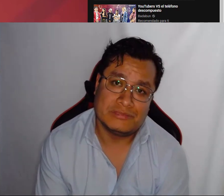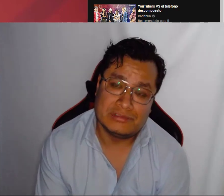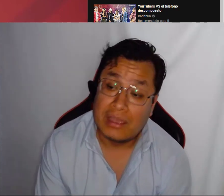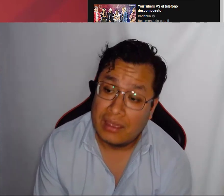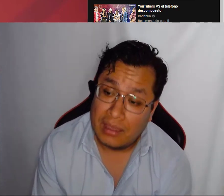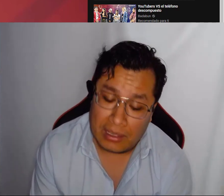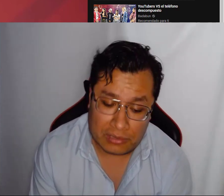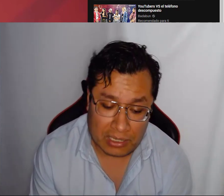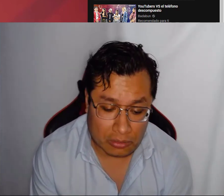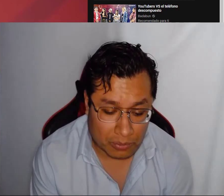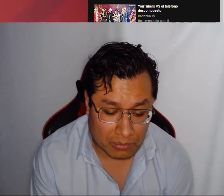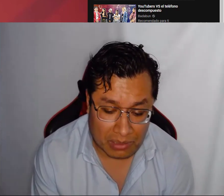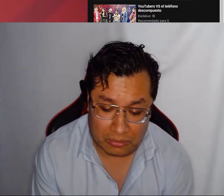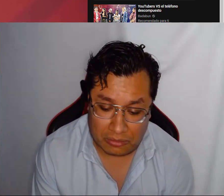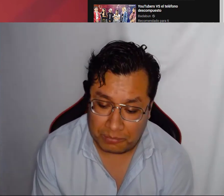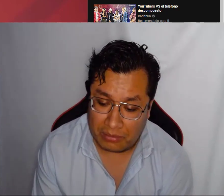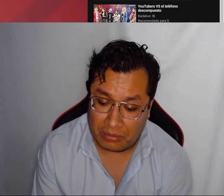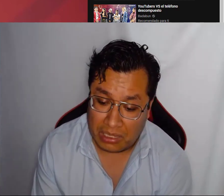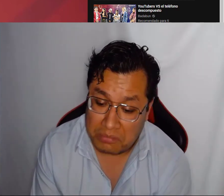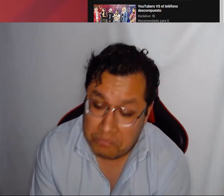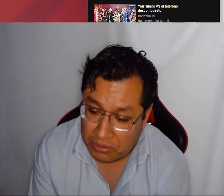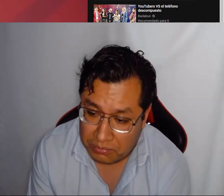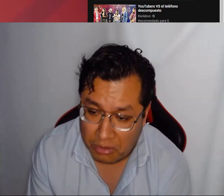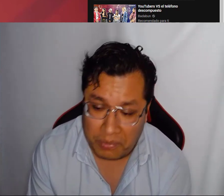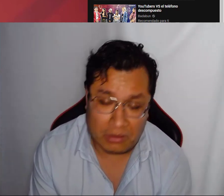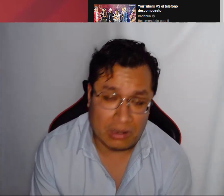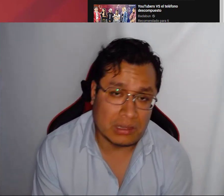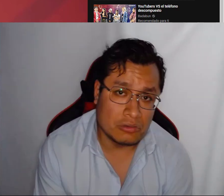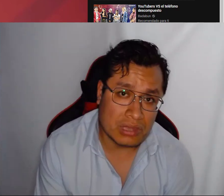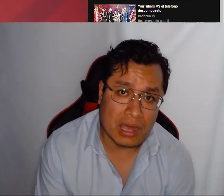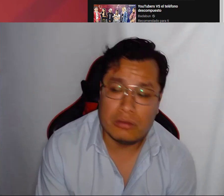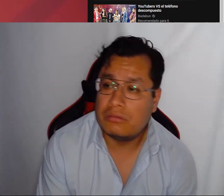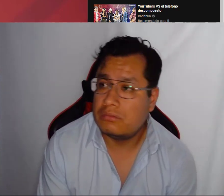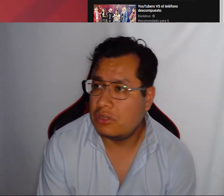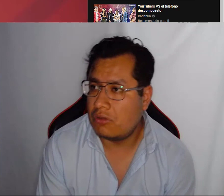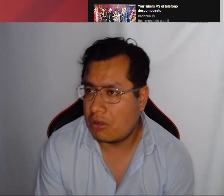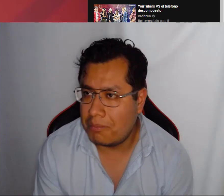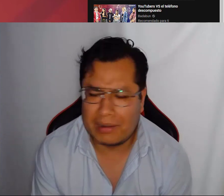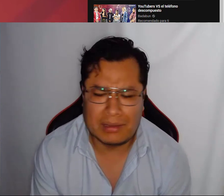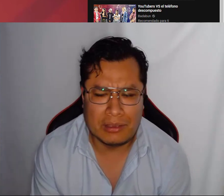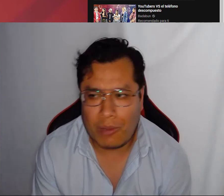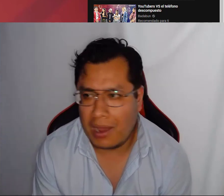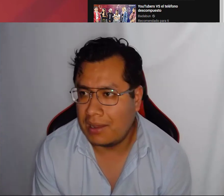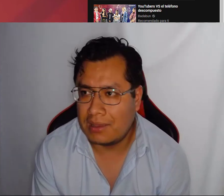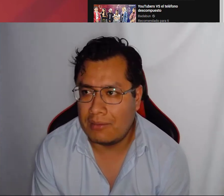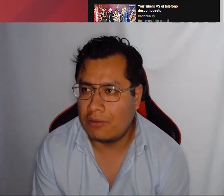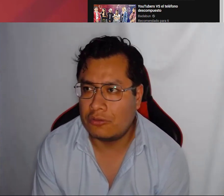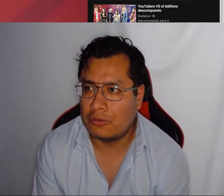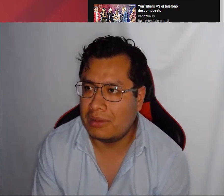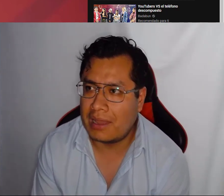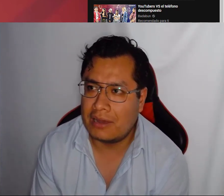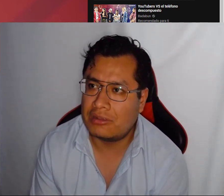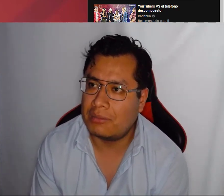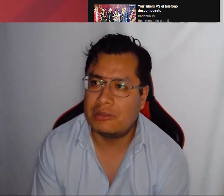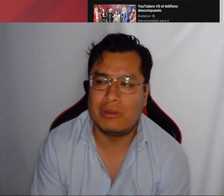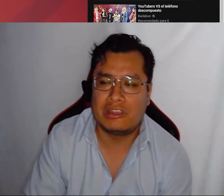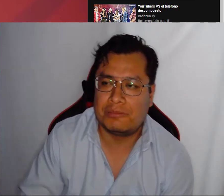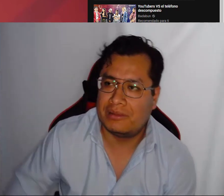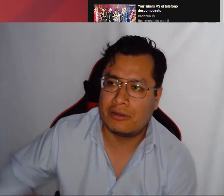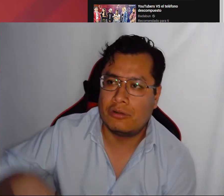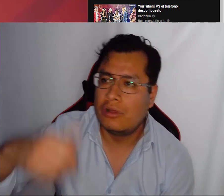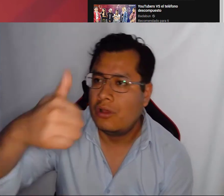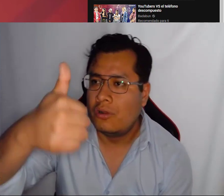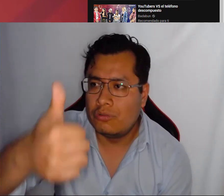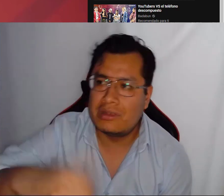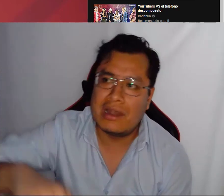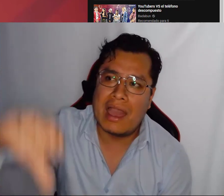mismo esto sería todo por el momento espero que pues mi opinión les haya gustado si no la comparten igual aquí abajo en los comentarios también se pueden